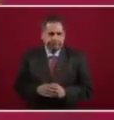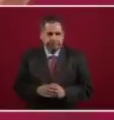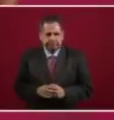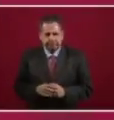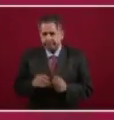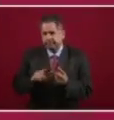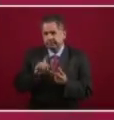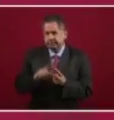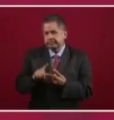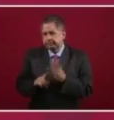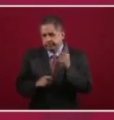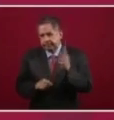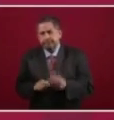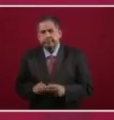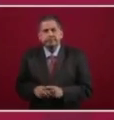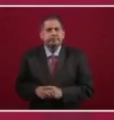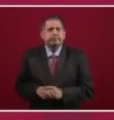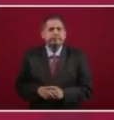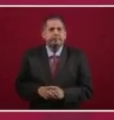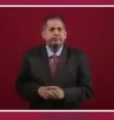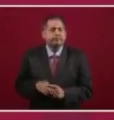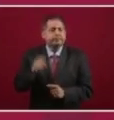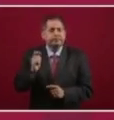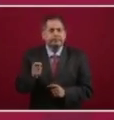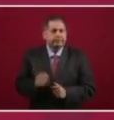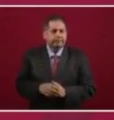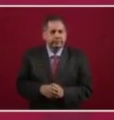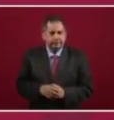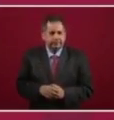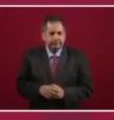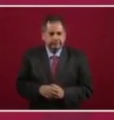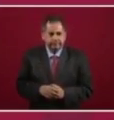Lo segundo es que